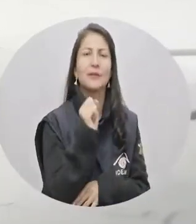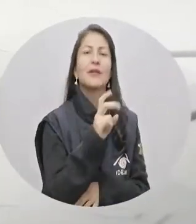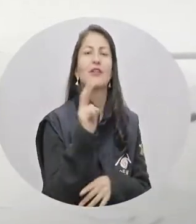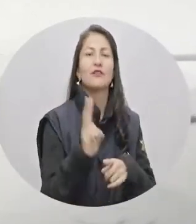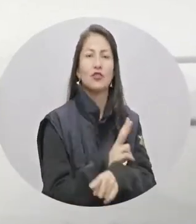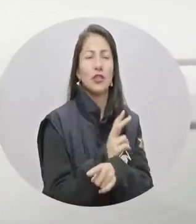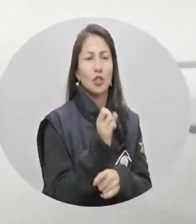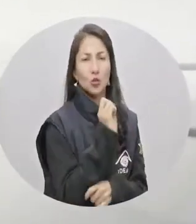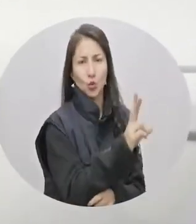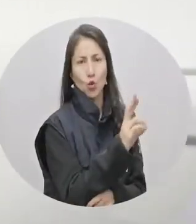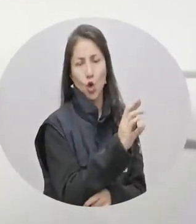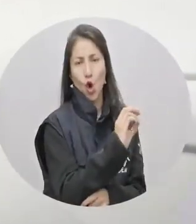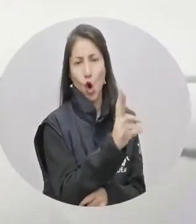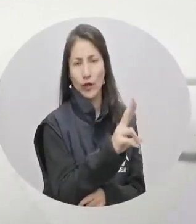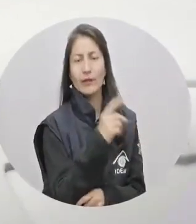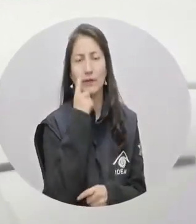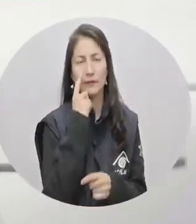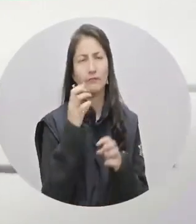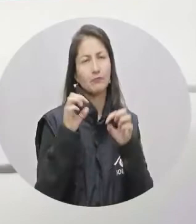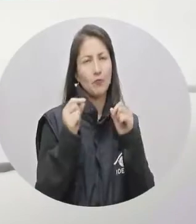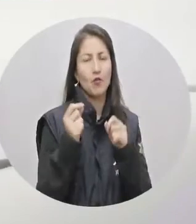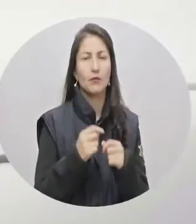y suroriente del Vichada.